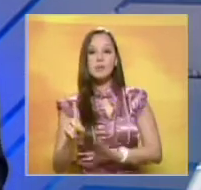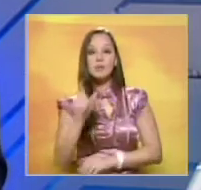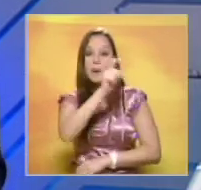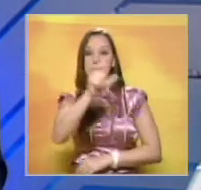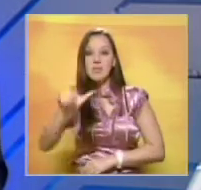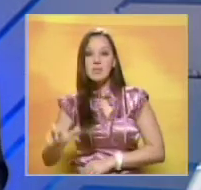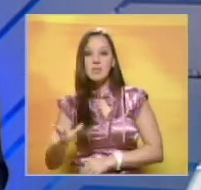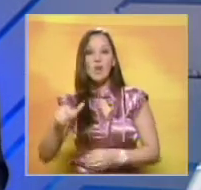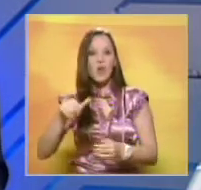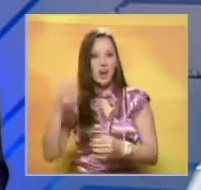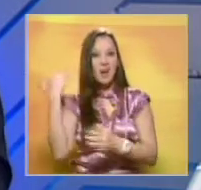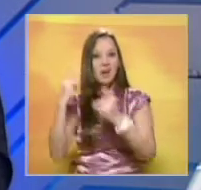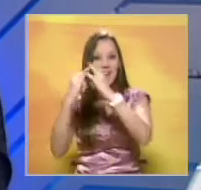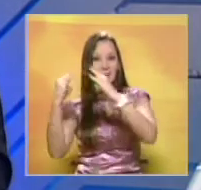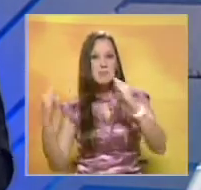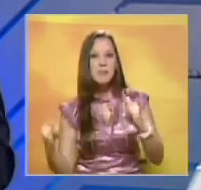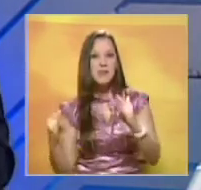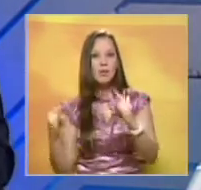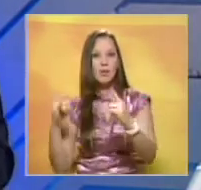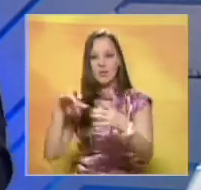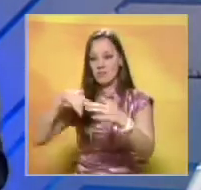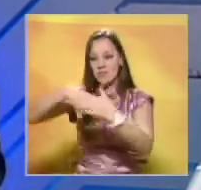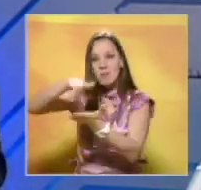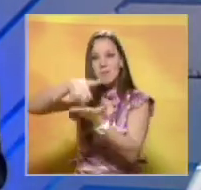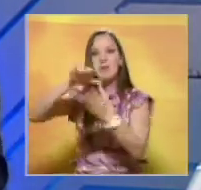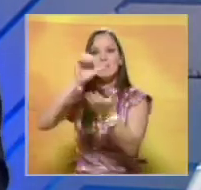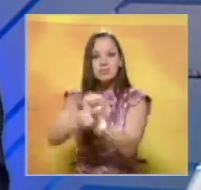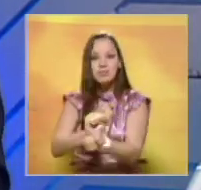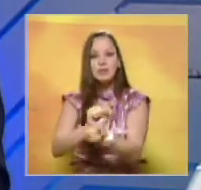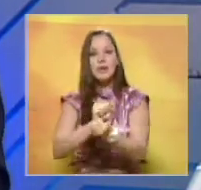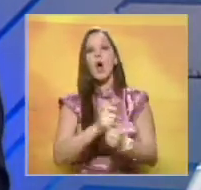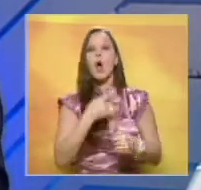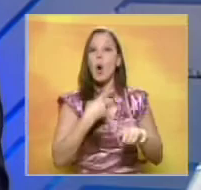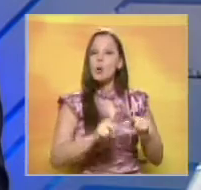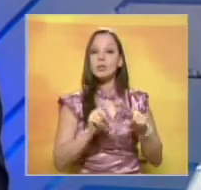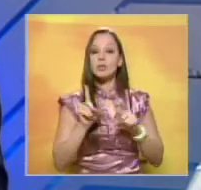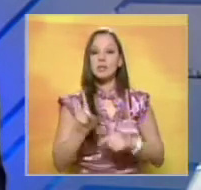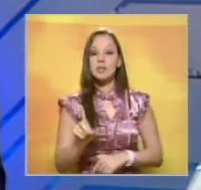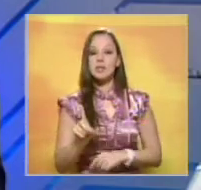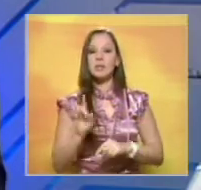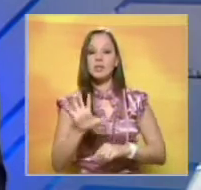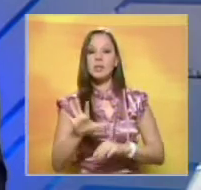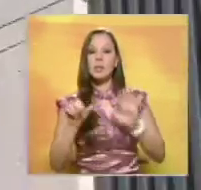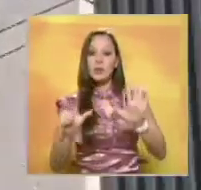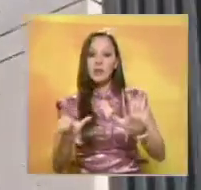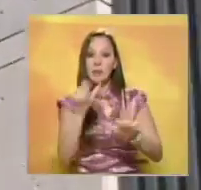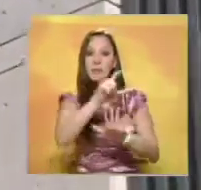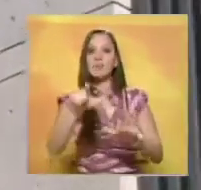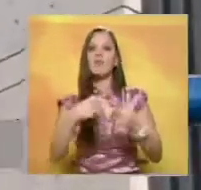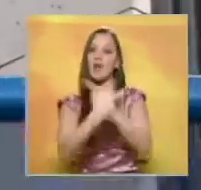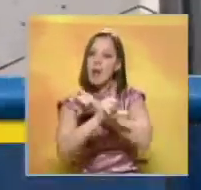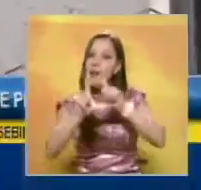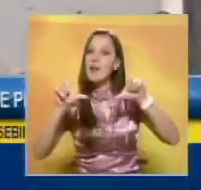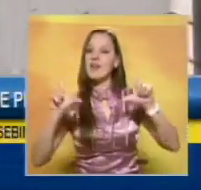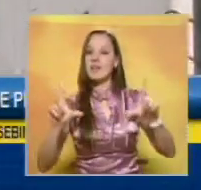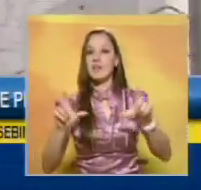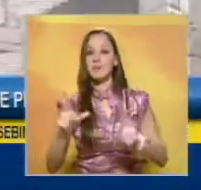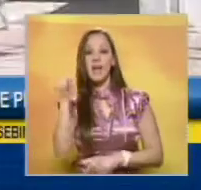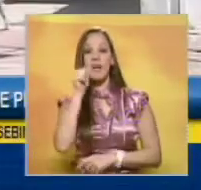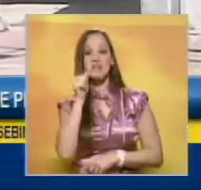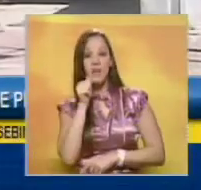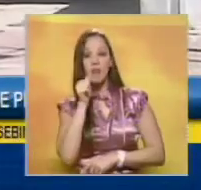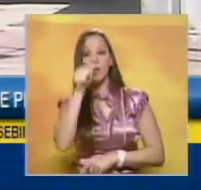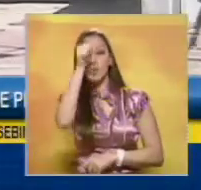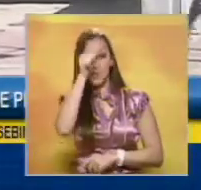el desalojo de campamentos en los municipios Chacao y Baruta. Otros 156 fueron liberados. Entre el sábado y el domingo fueron puestos